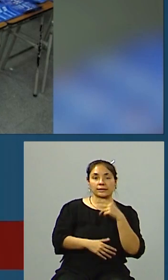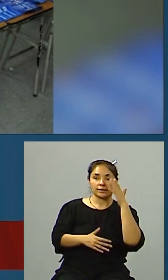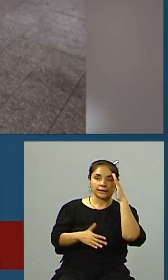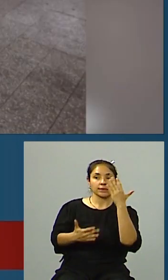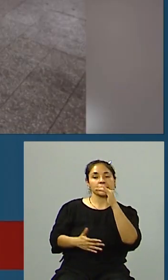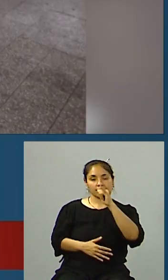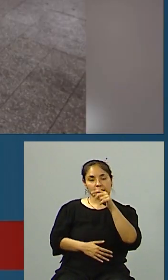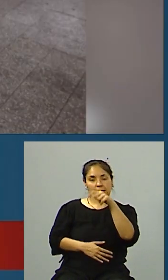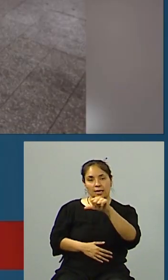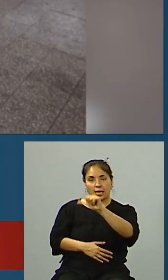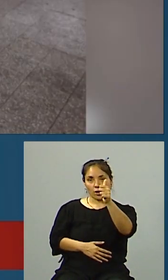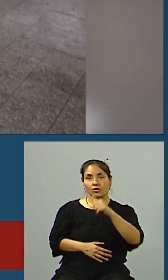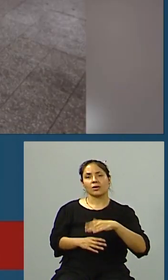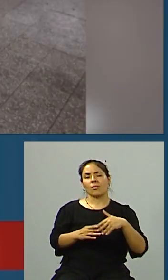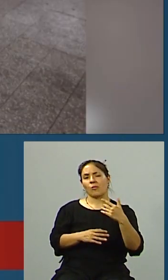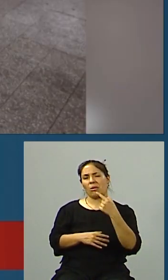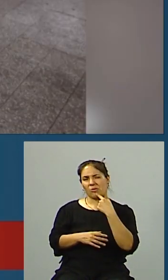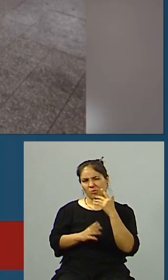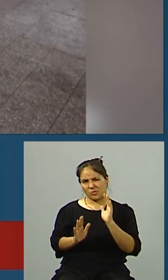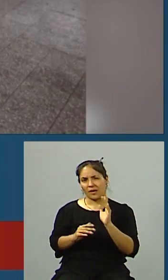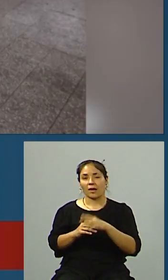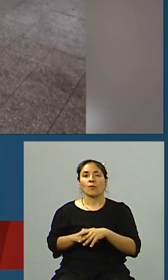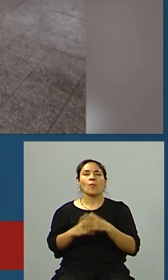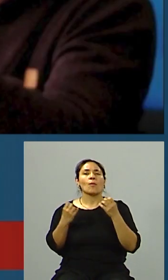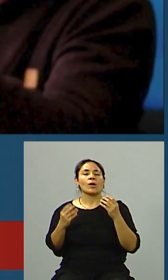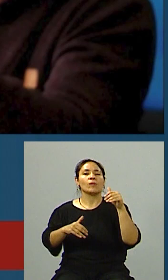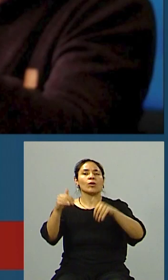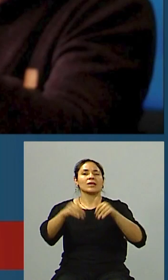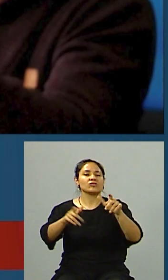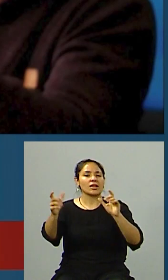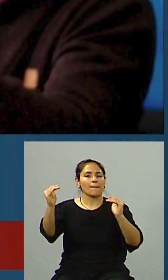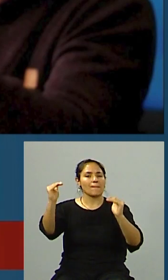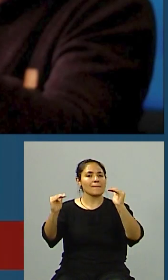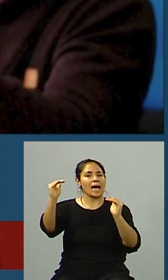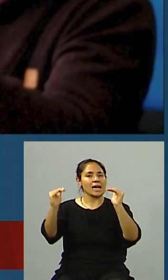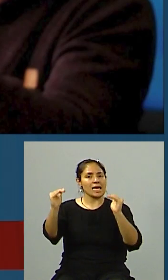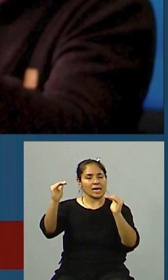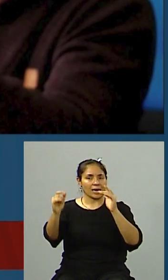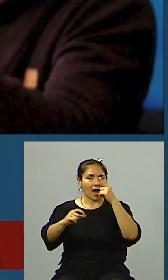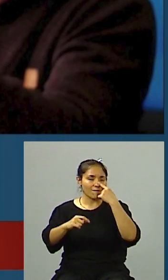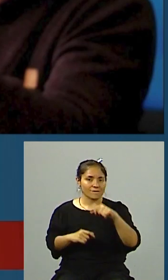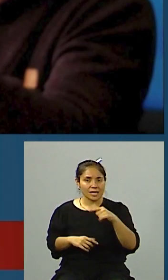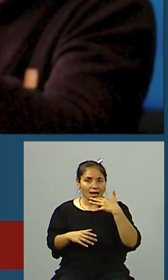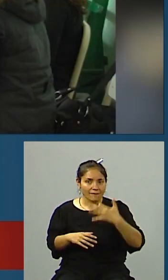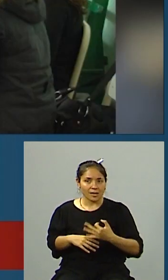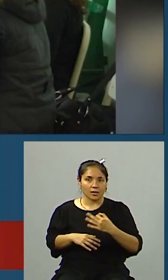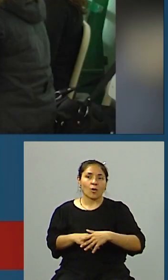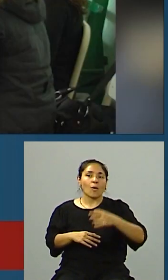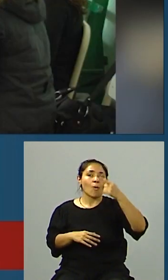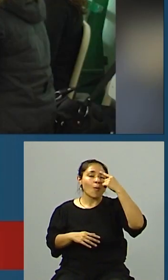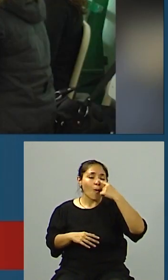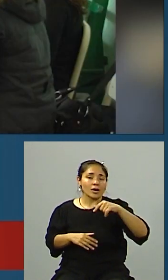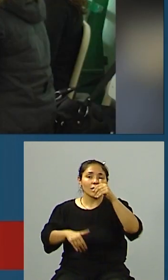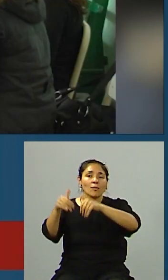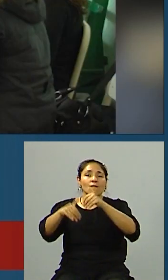algo que fue cuestionado después, porque la elección terminó siendo muy pareja. Y lo último que llegó de la contabilidad en aquella